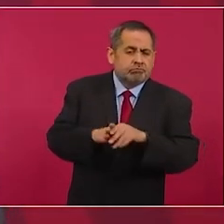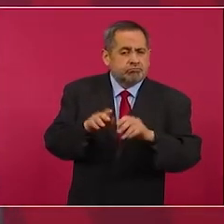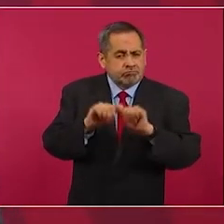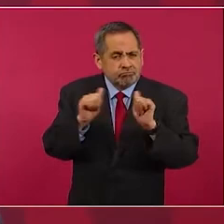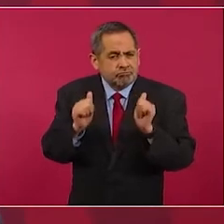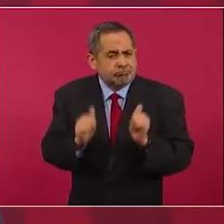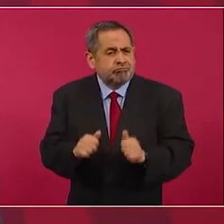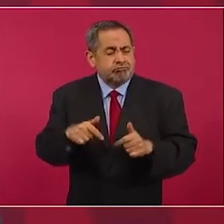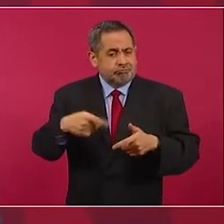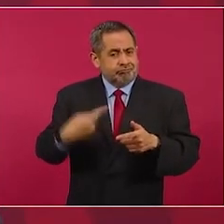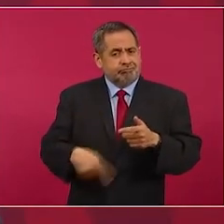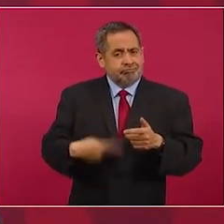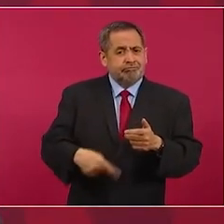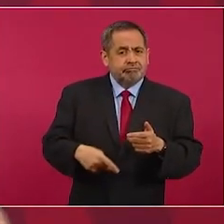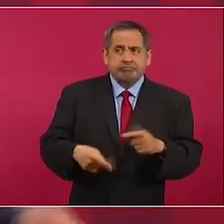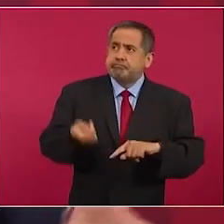artístico.